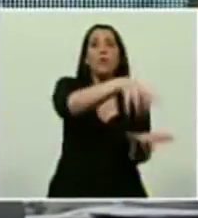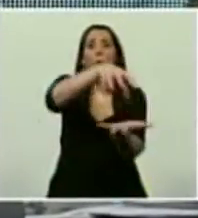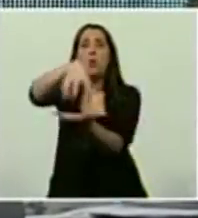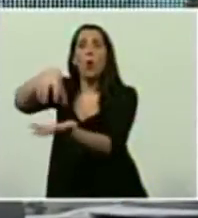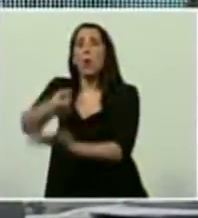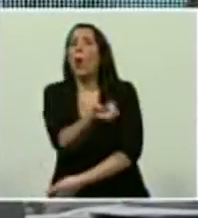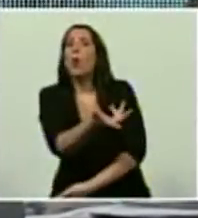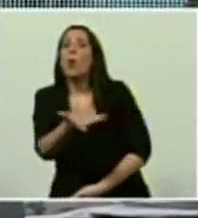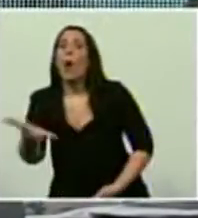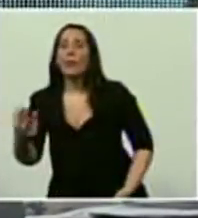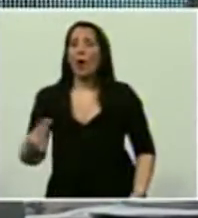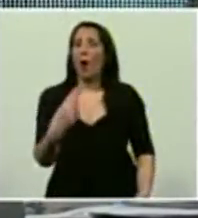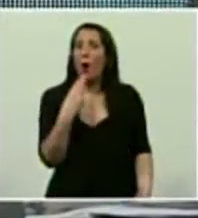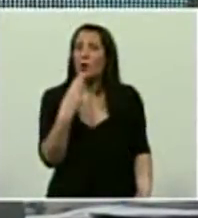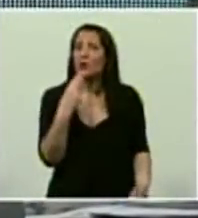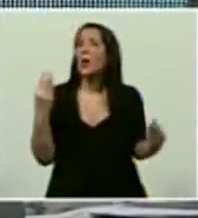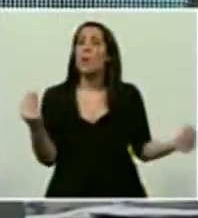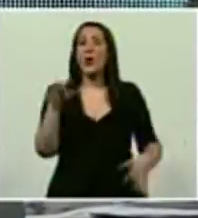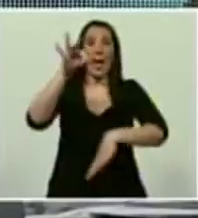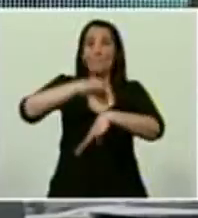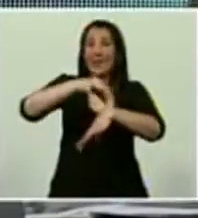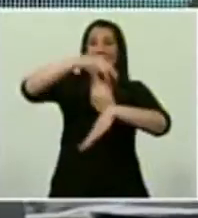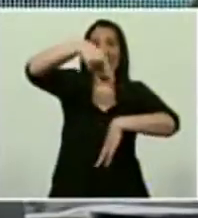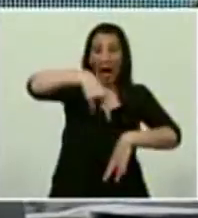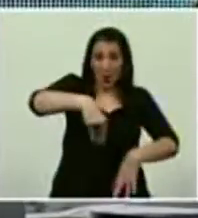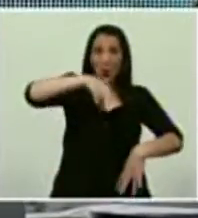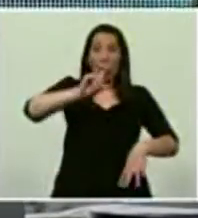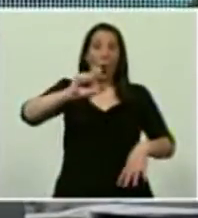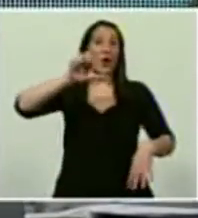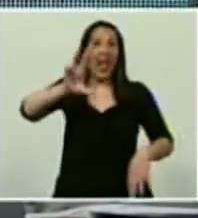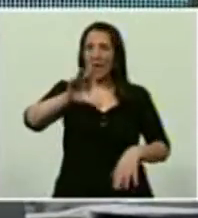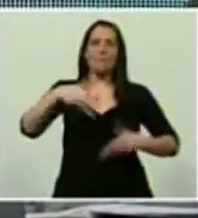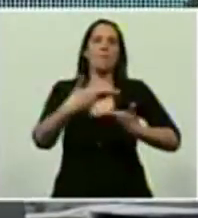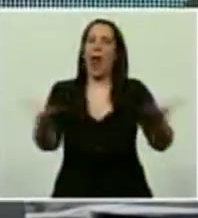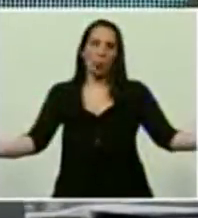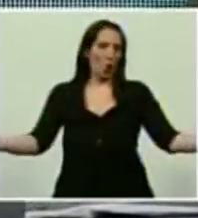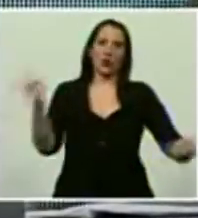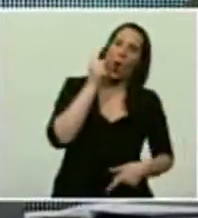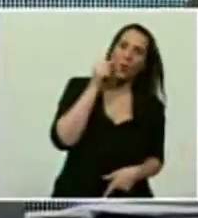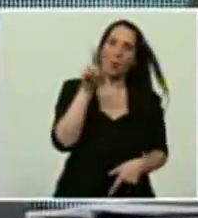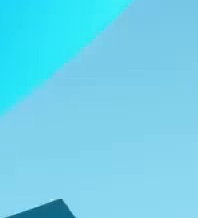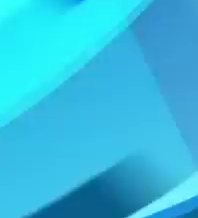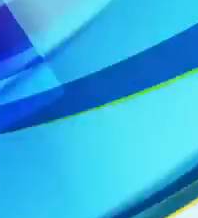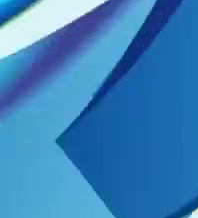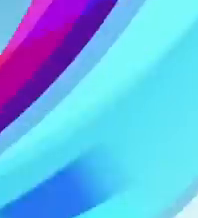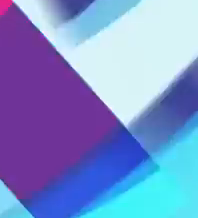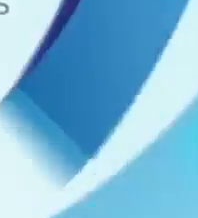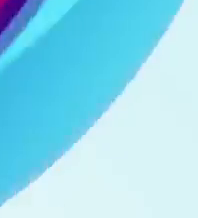Medicina nuclear para todos y todas. Muchas gracias y buenas tardes a todos y todas.